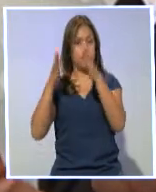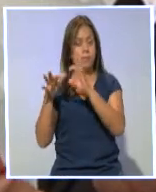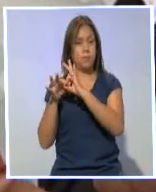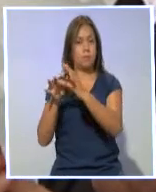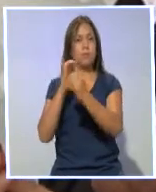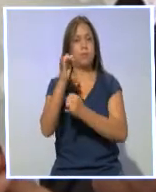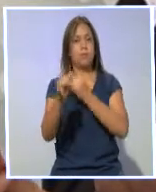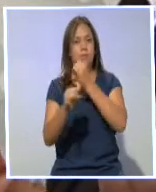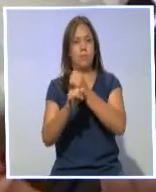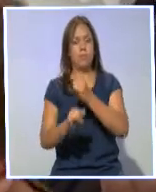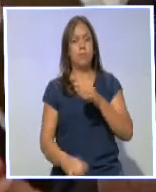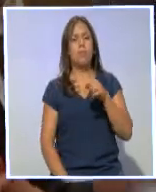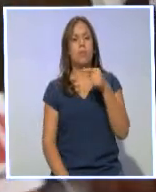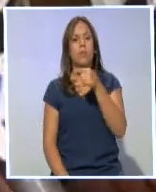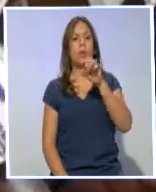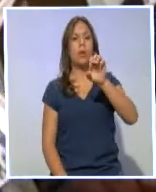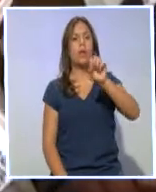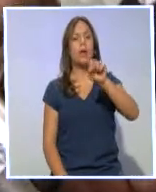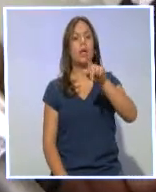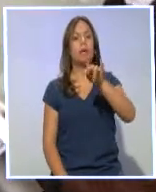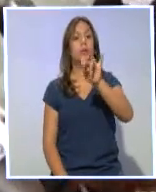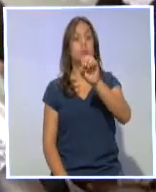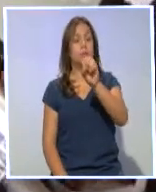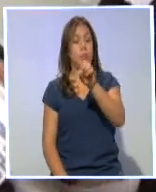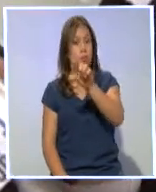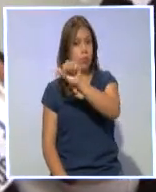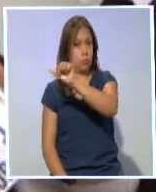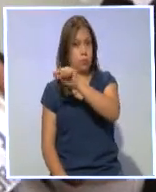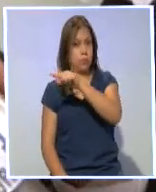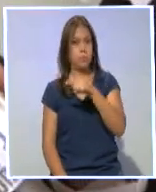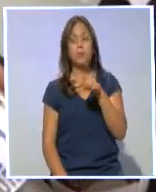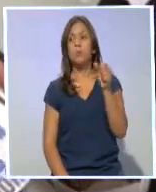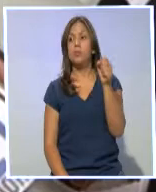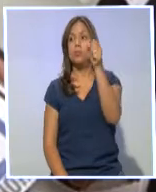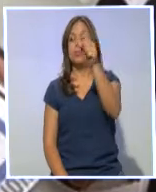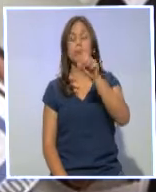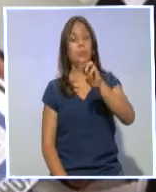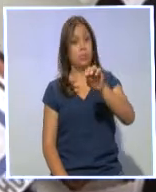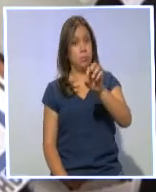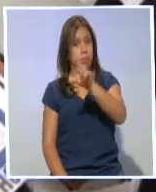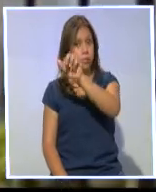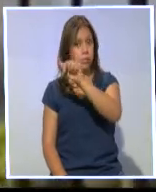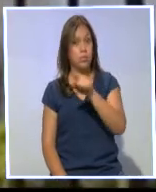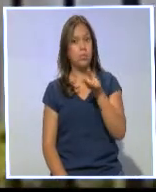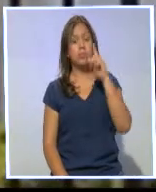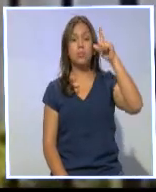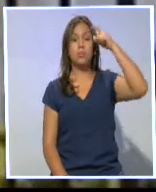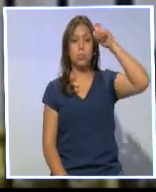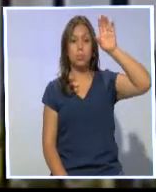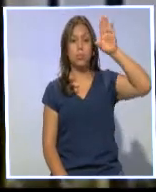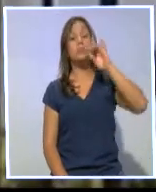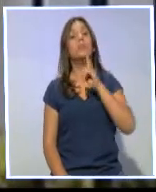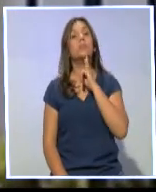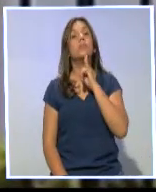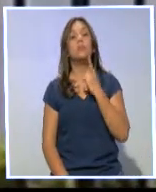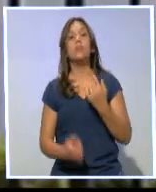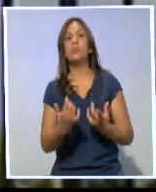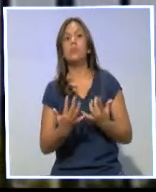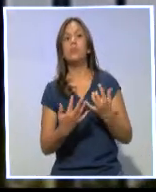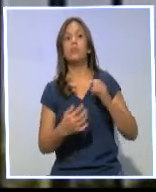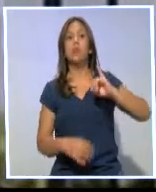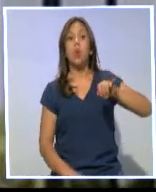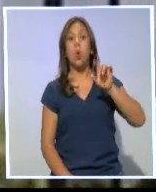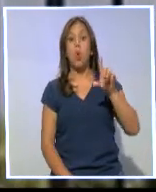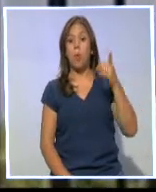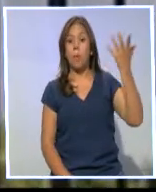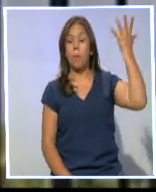Relaciones Exteriores, María Fernanda Espinosa. La designación de Mera estaba en espera del beneplácito del gobierno estadounidense desde julio